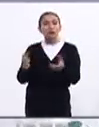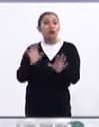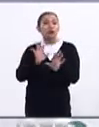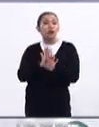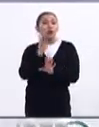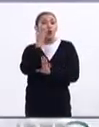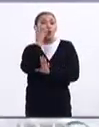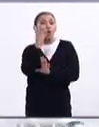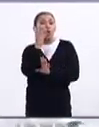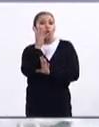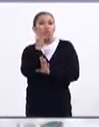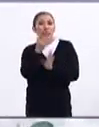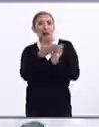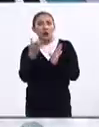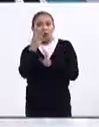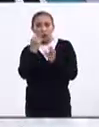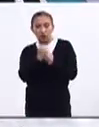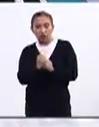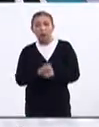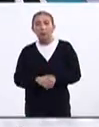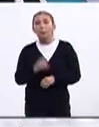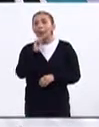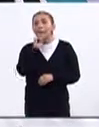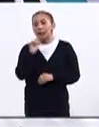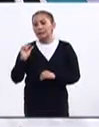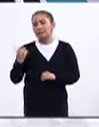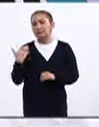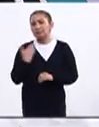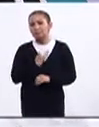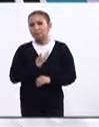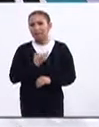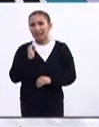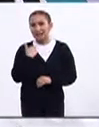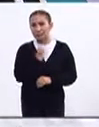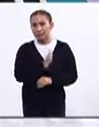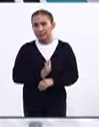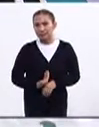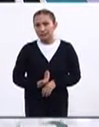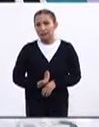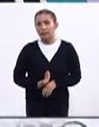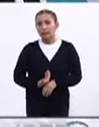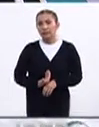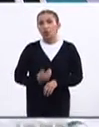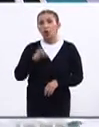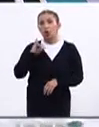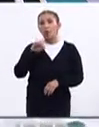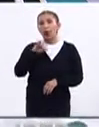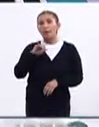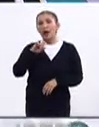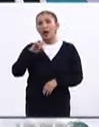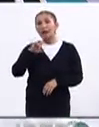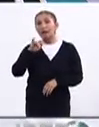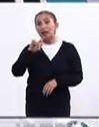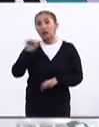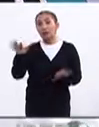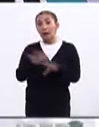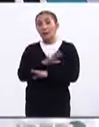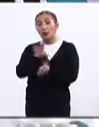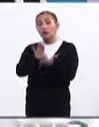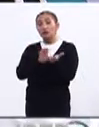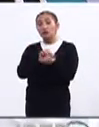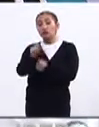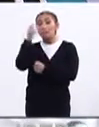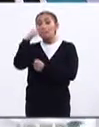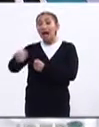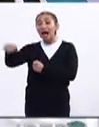más por por periodos de 4 años. Incluso recientemente el expresidente ahora, Juan Manuel Santos, modificó la constitución